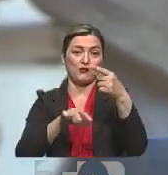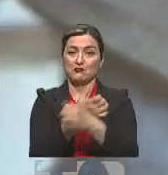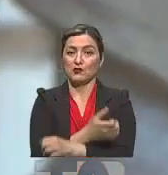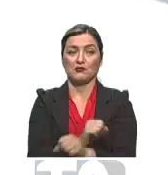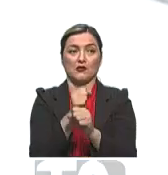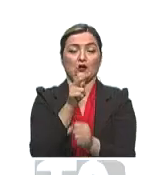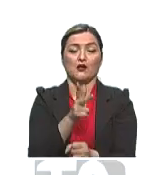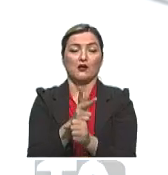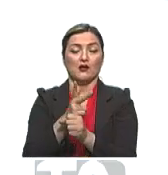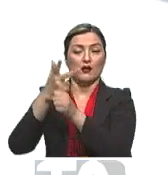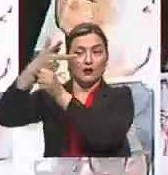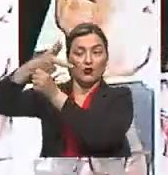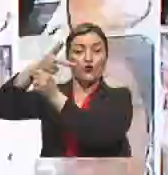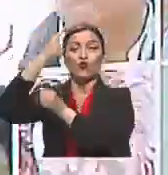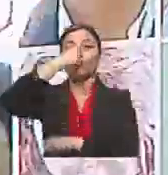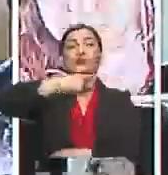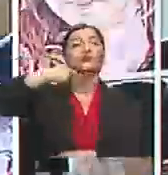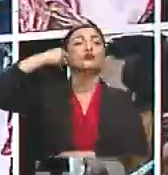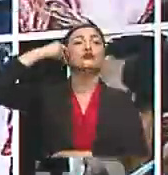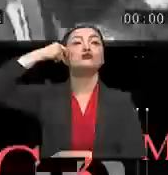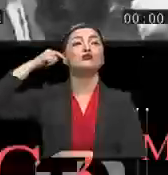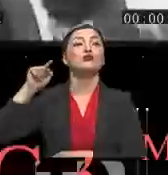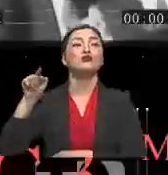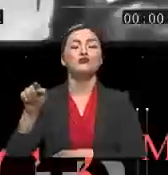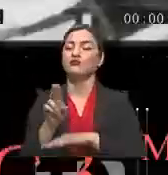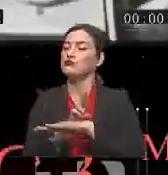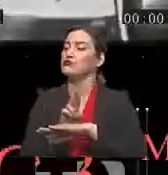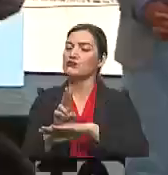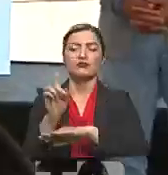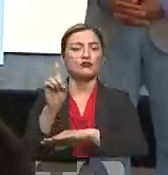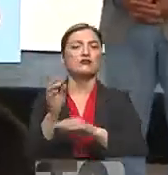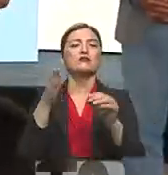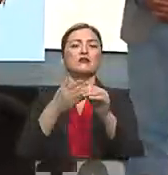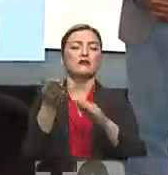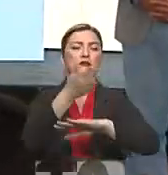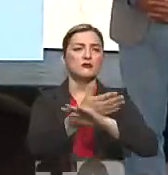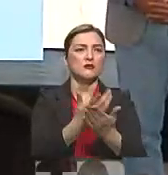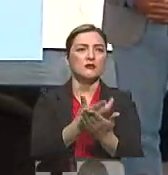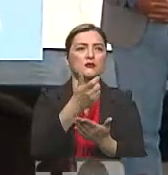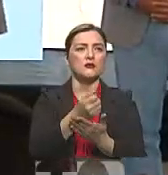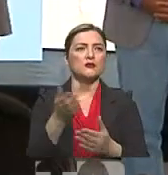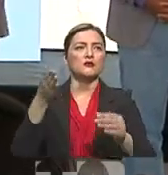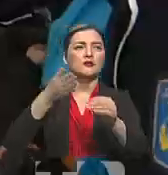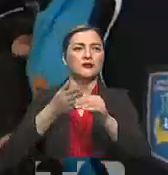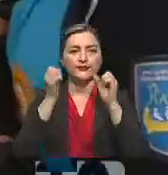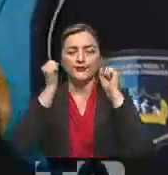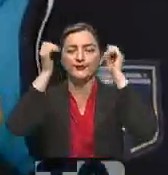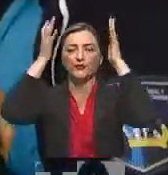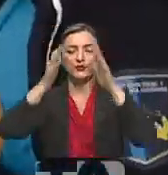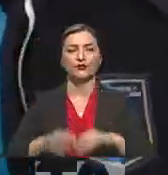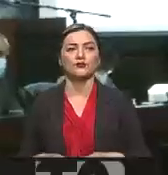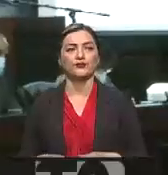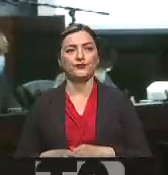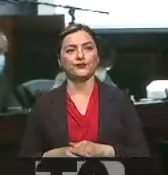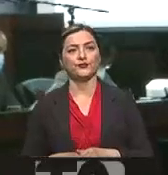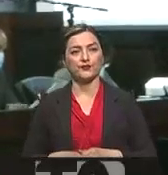las bodycams ni las cámaras de reconocimiento facial están siendo utilizadas para el propósito que las autoridades de la administración Yunda